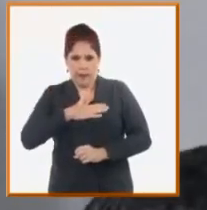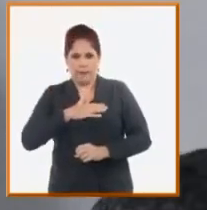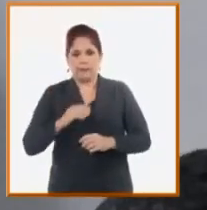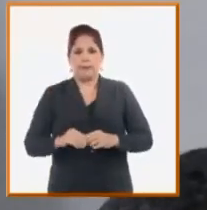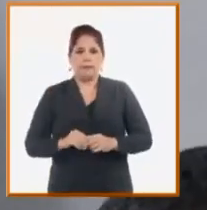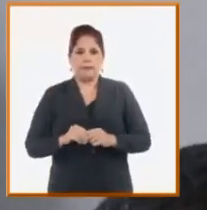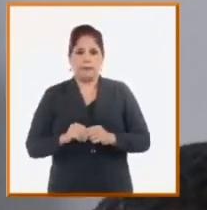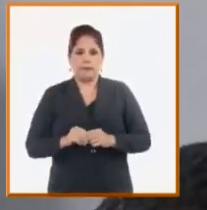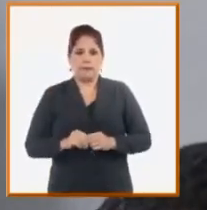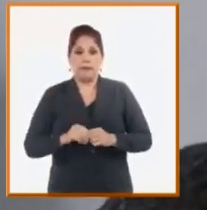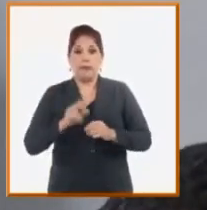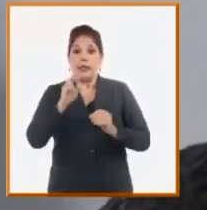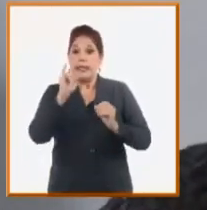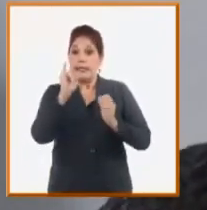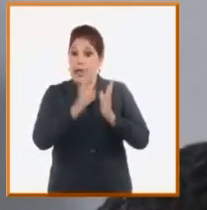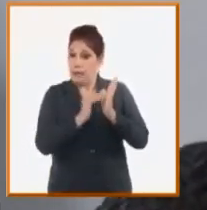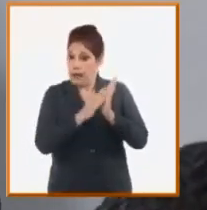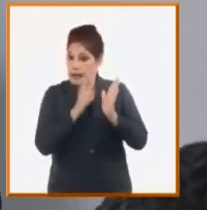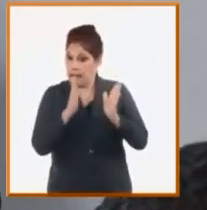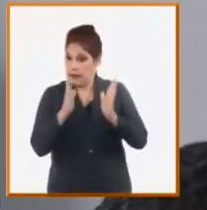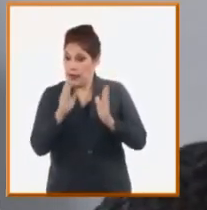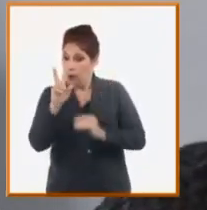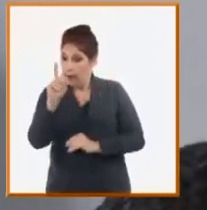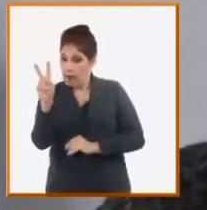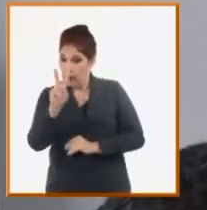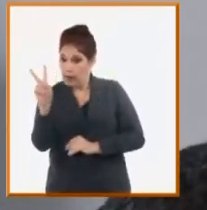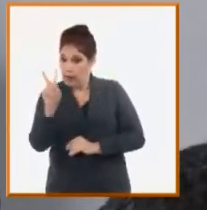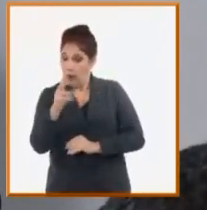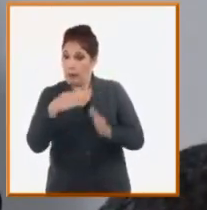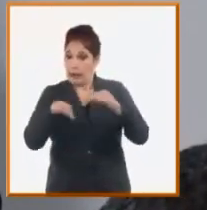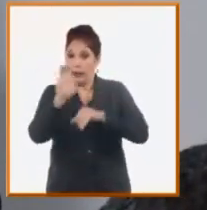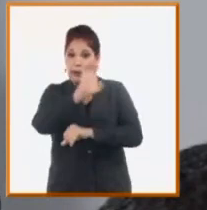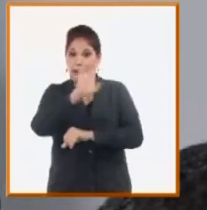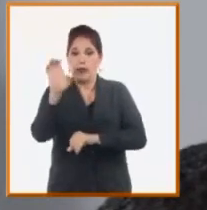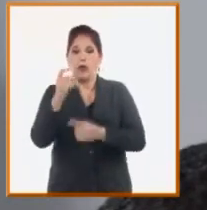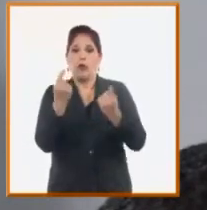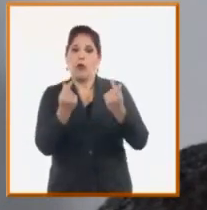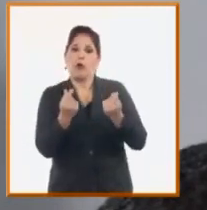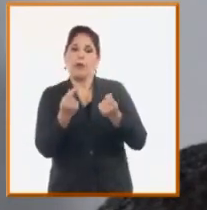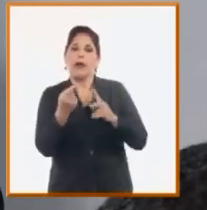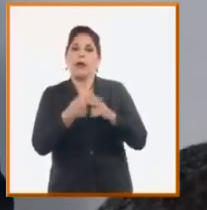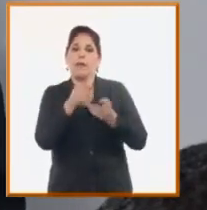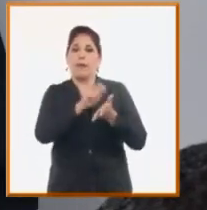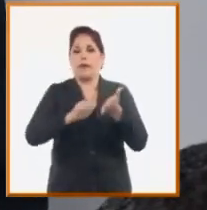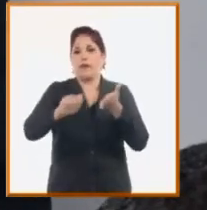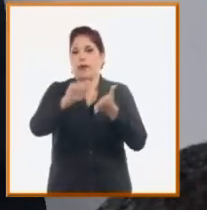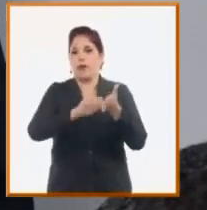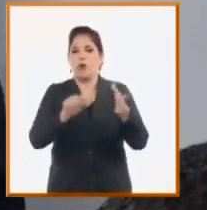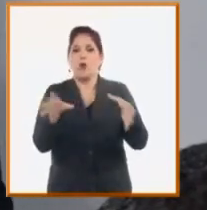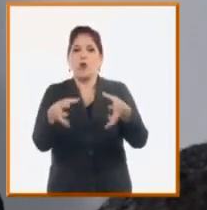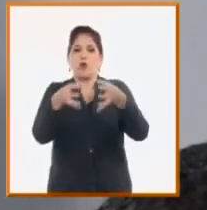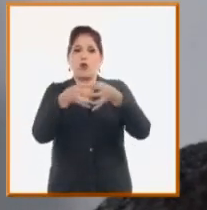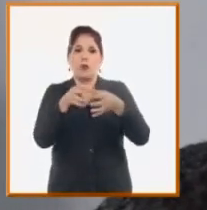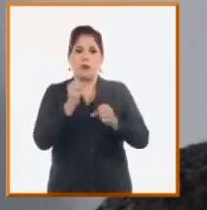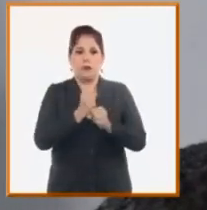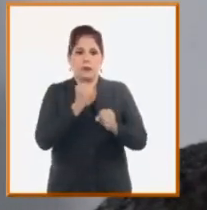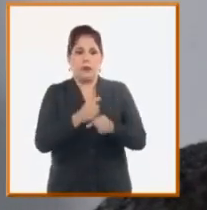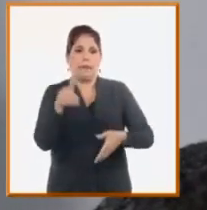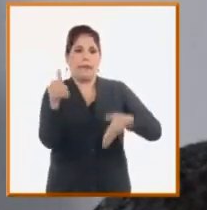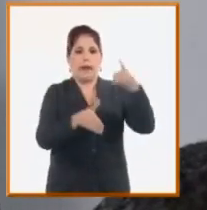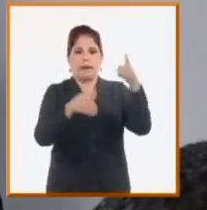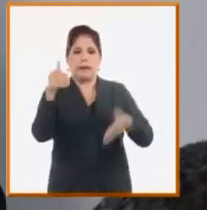durante el segundo semestre del año 2022, el Ministerio de Economía presidió un grupo de trabajo en el que